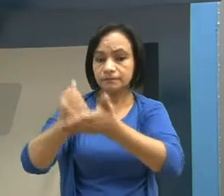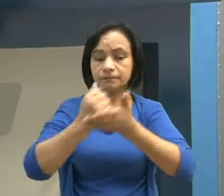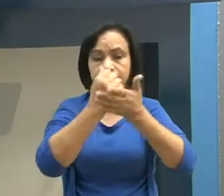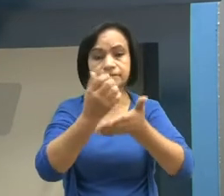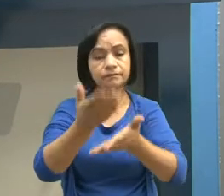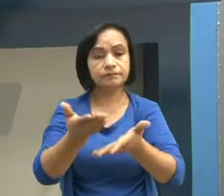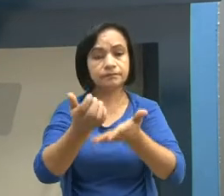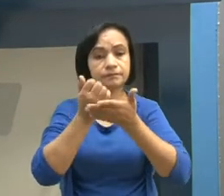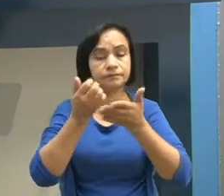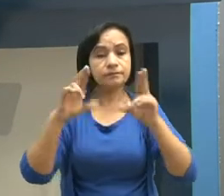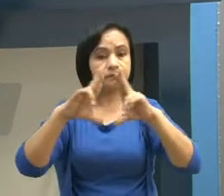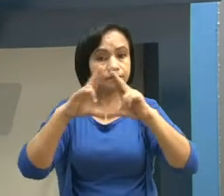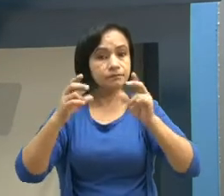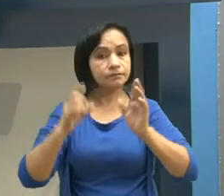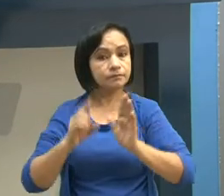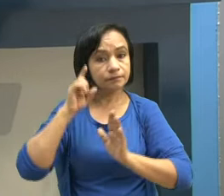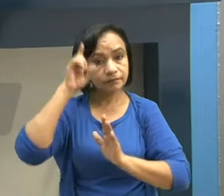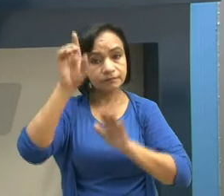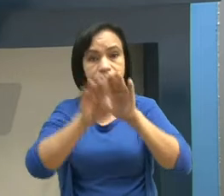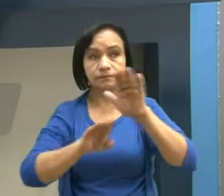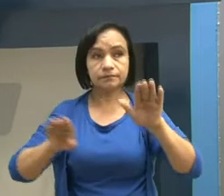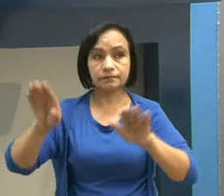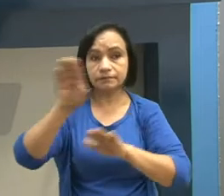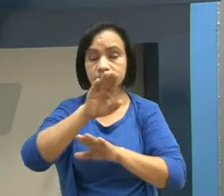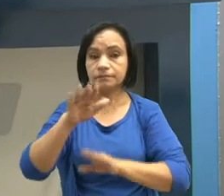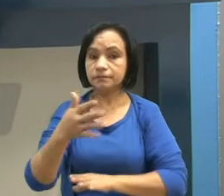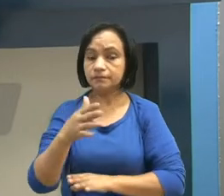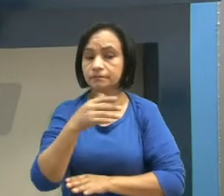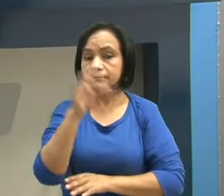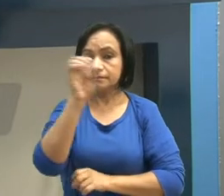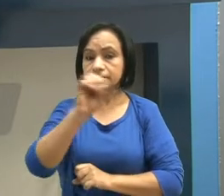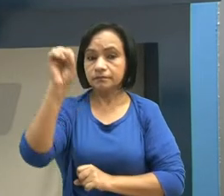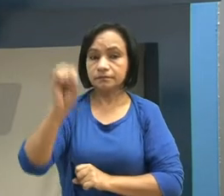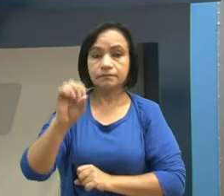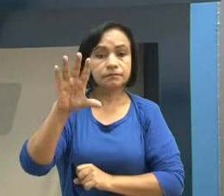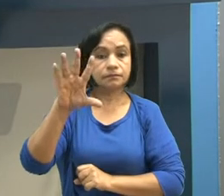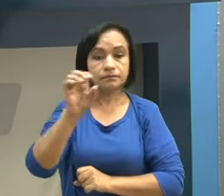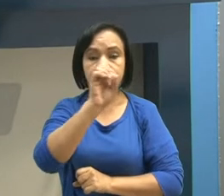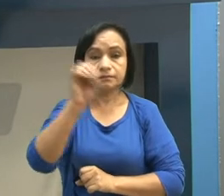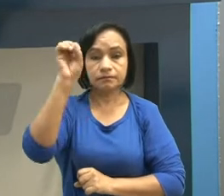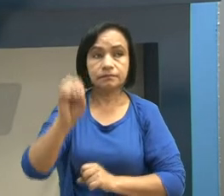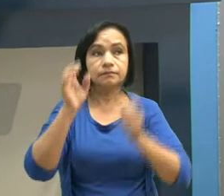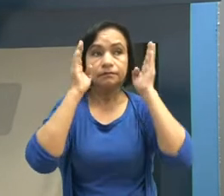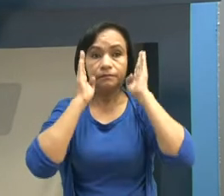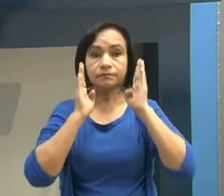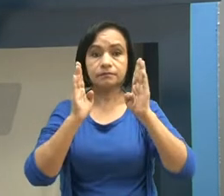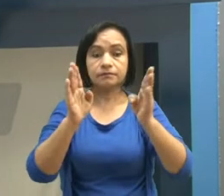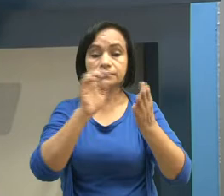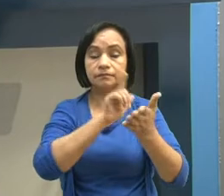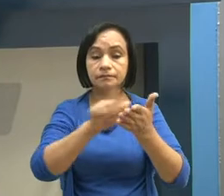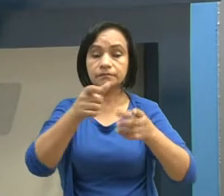permitido avanzar ya un porcentaje arriba del 50% de cobertura en alcantarillado